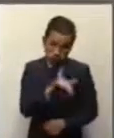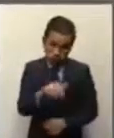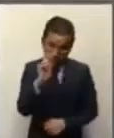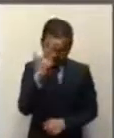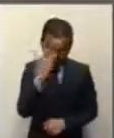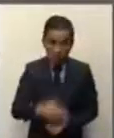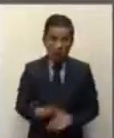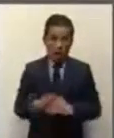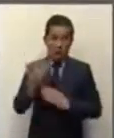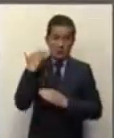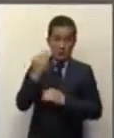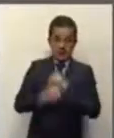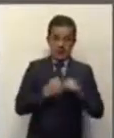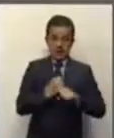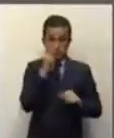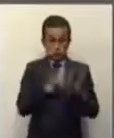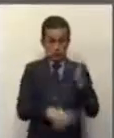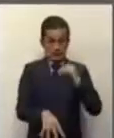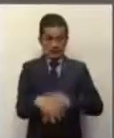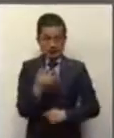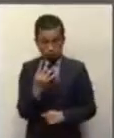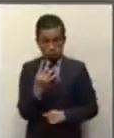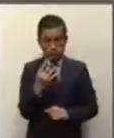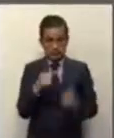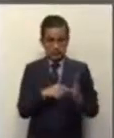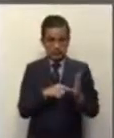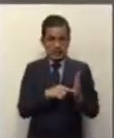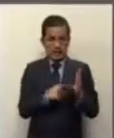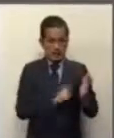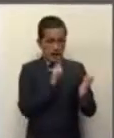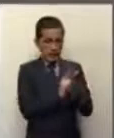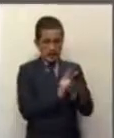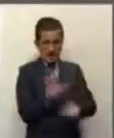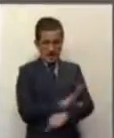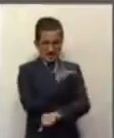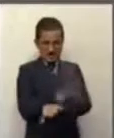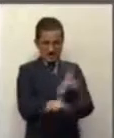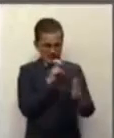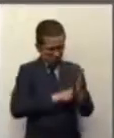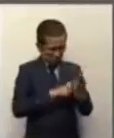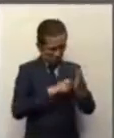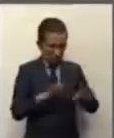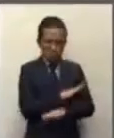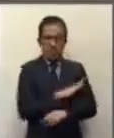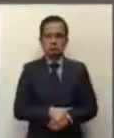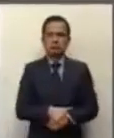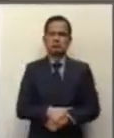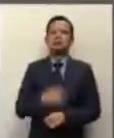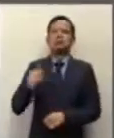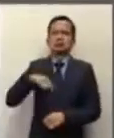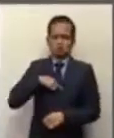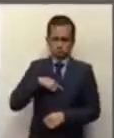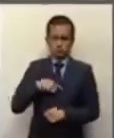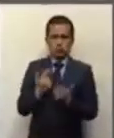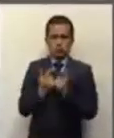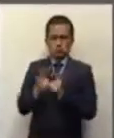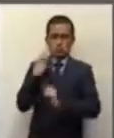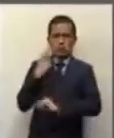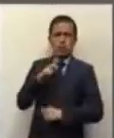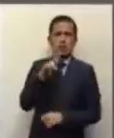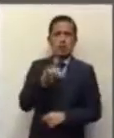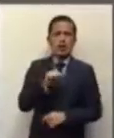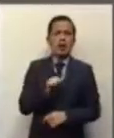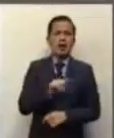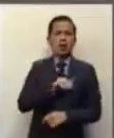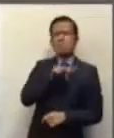2014, en la reforma energética, Morena salió y recuperó más